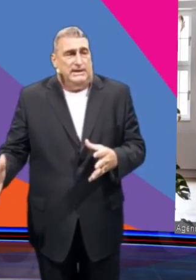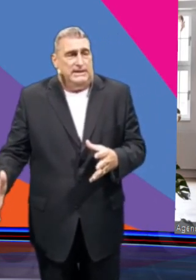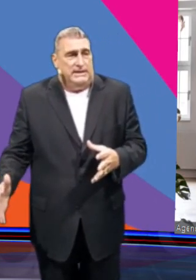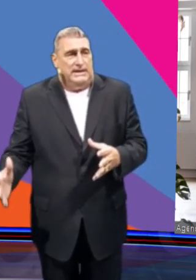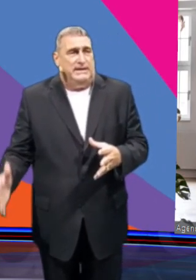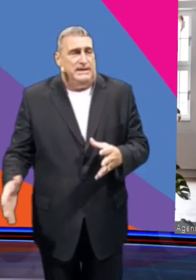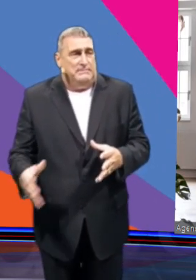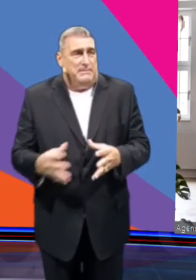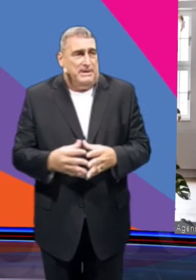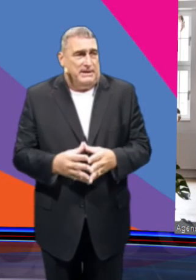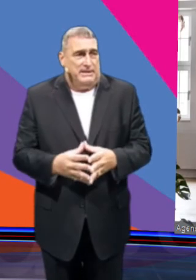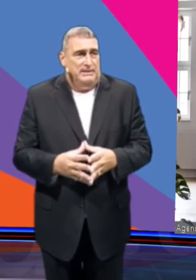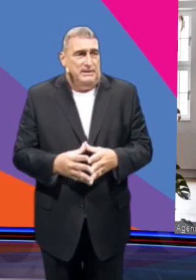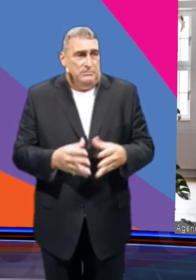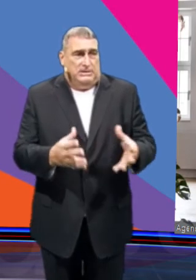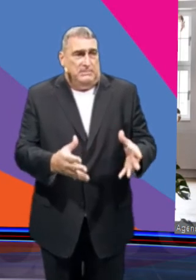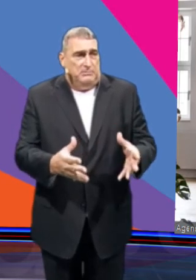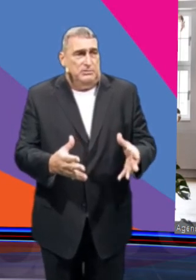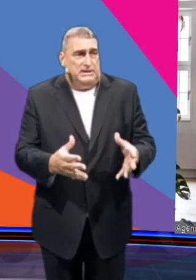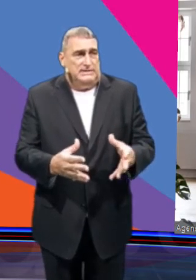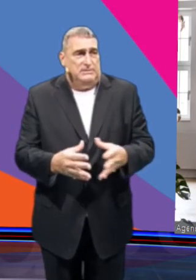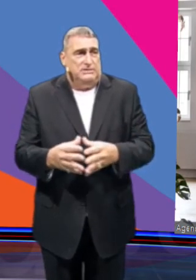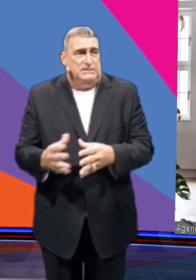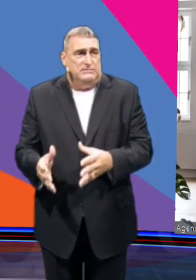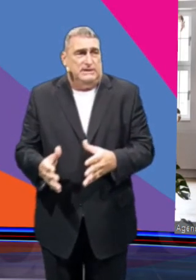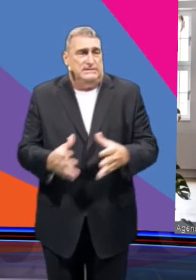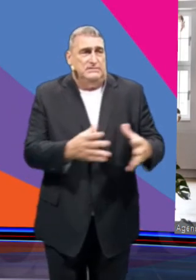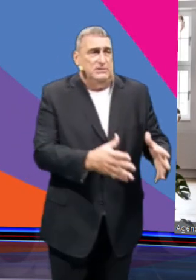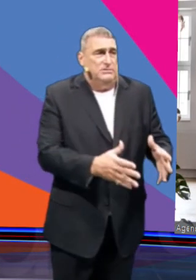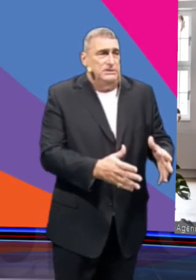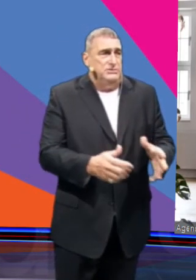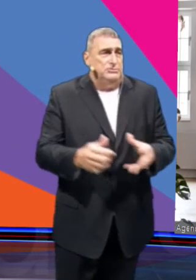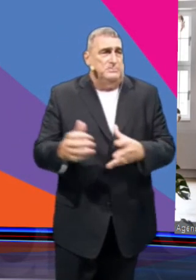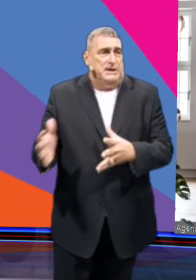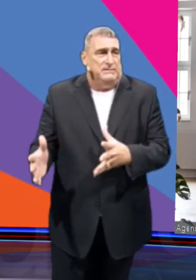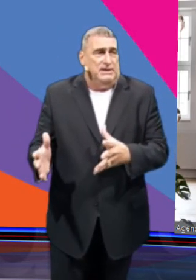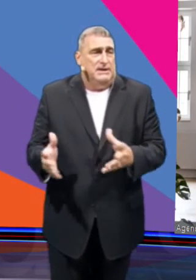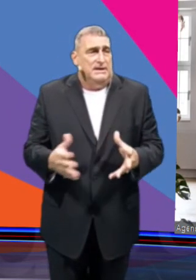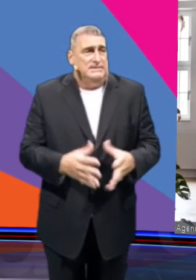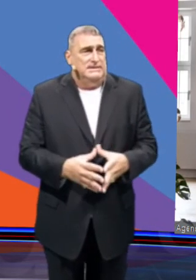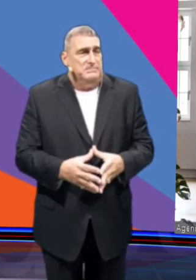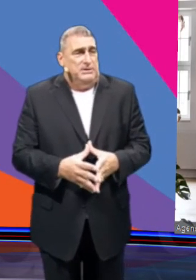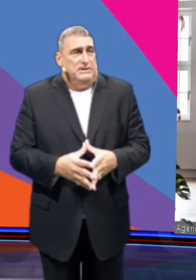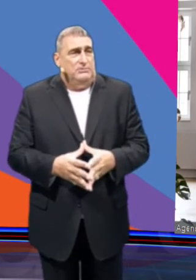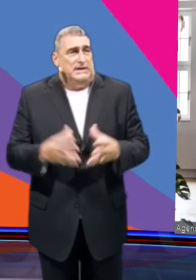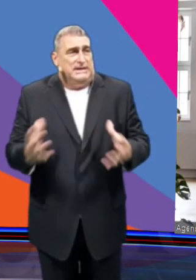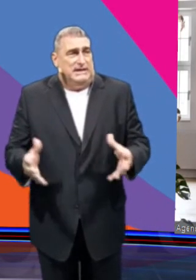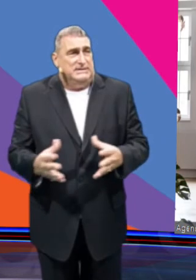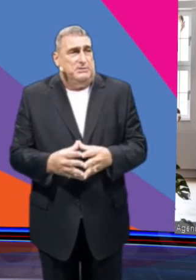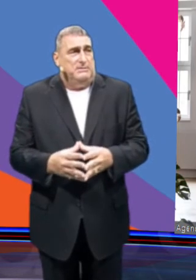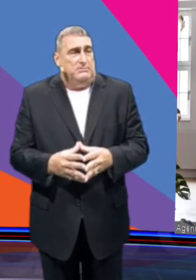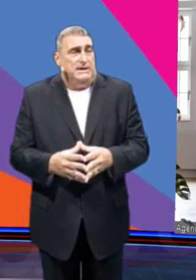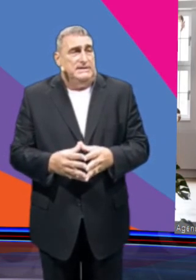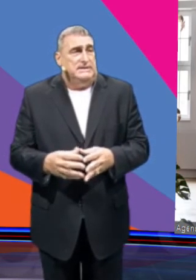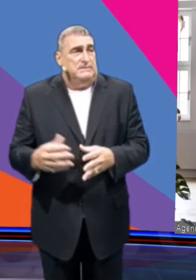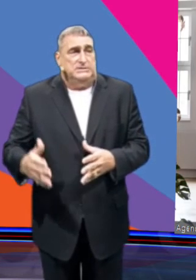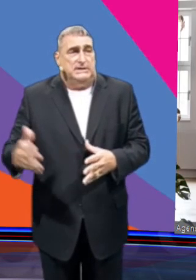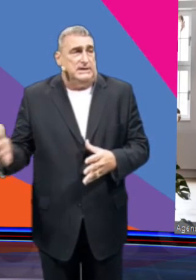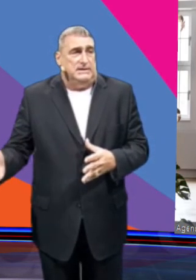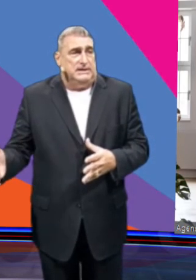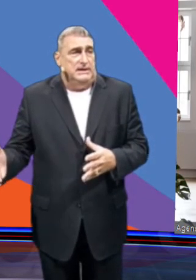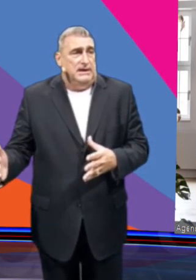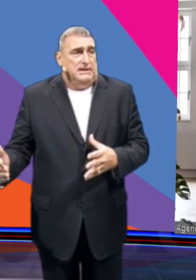las edades más bajas. Usted mismo lo está diciendo, que si lo está diciendo que los de 18 para arriba ya se pueden, los que quieran se pueden vacunar. Es decir, que